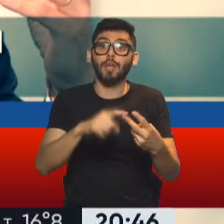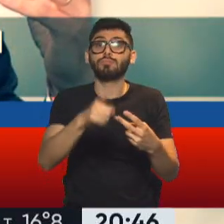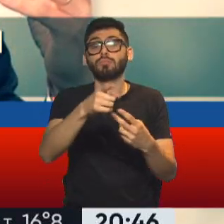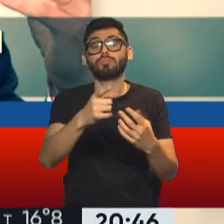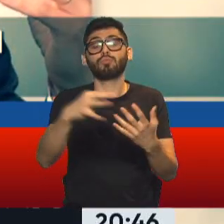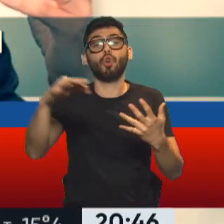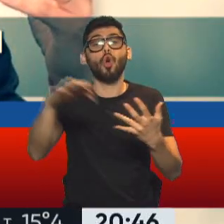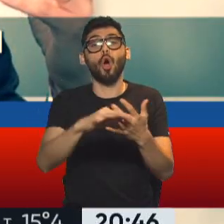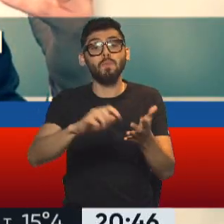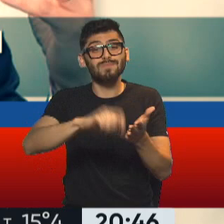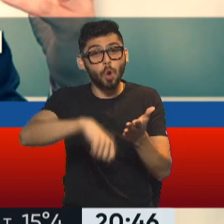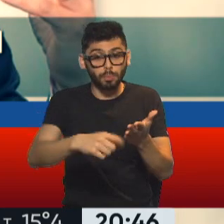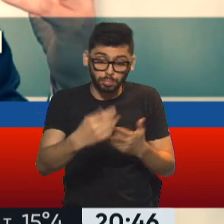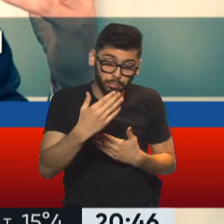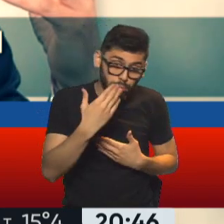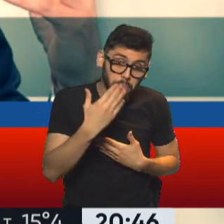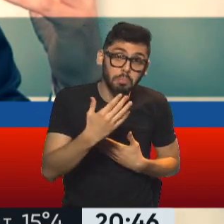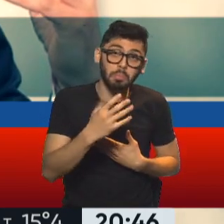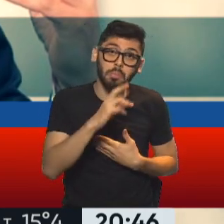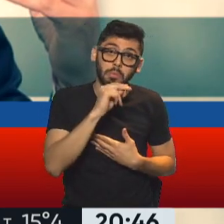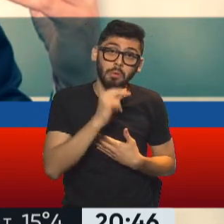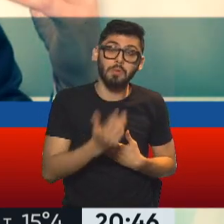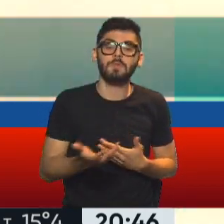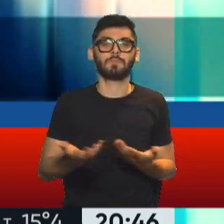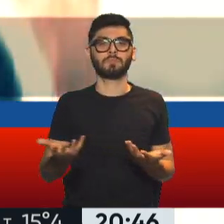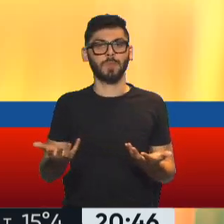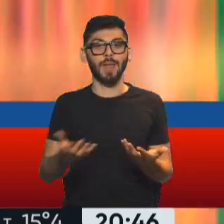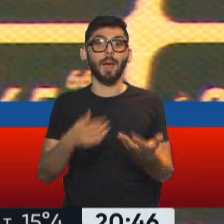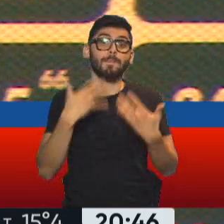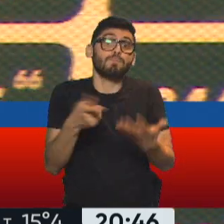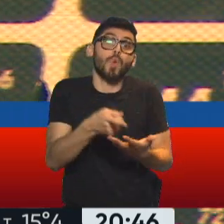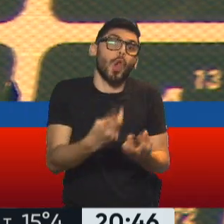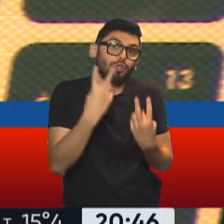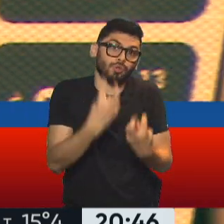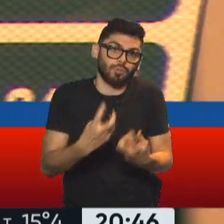habían asumido de inversión no se estaban llevando adelante, así que esa es la causa, ¿no?